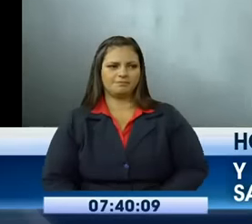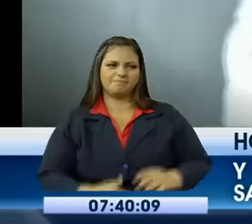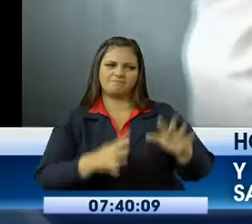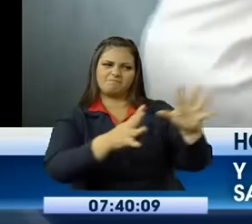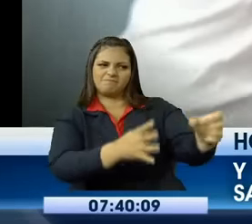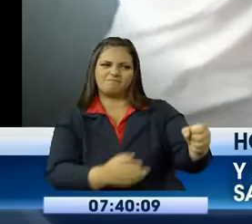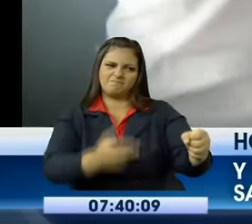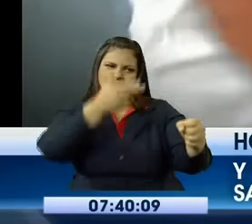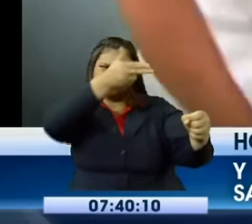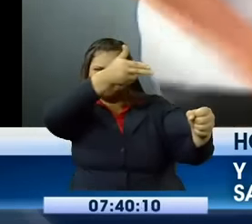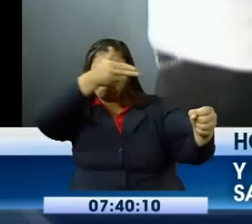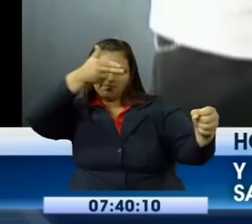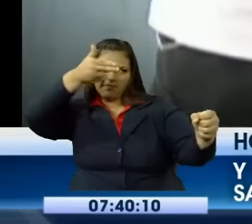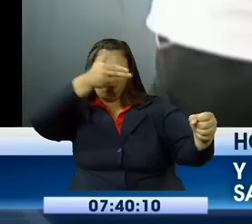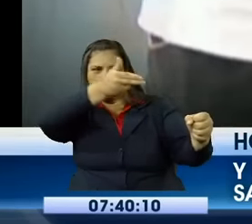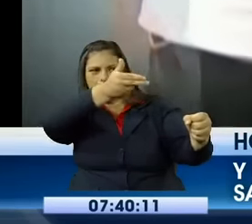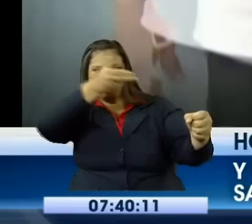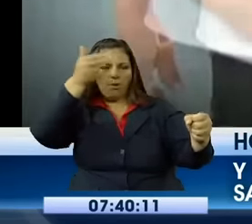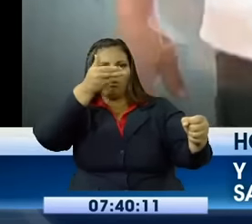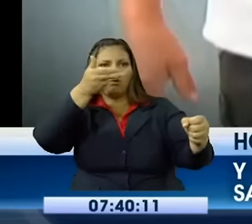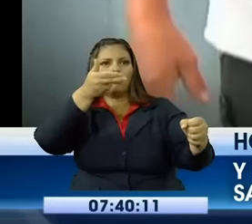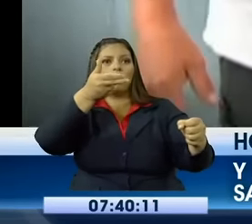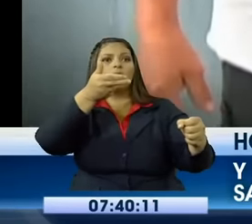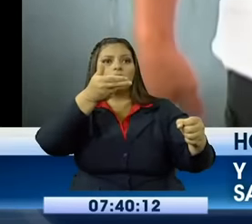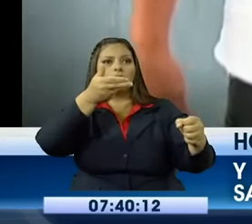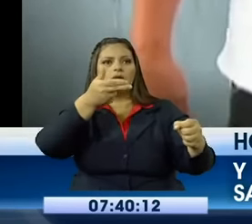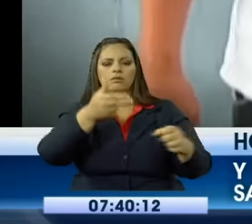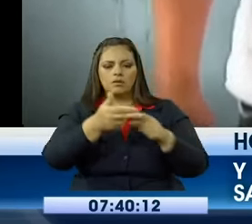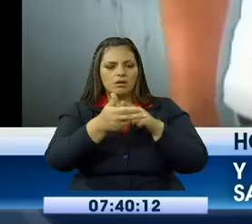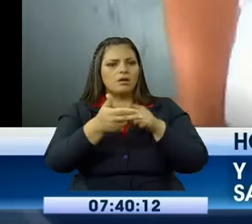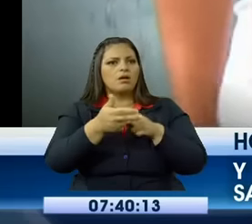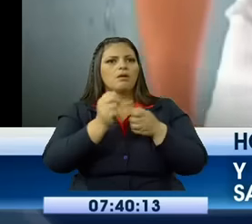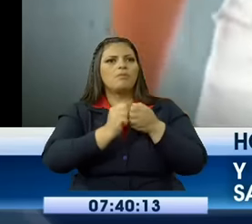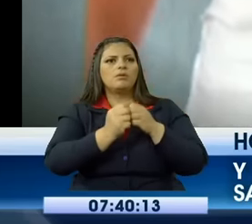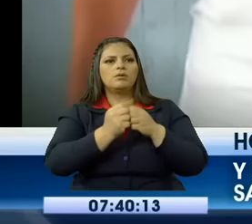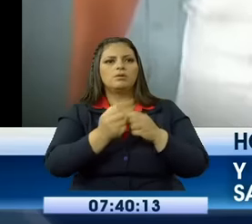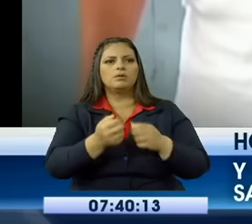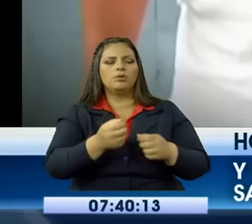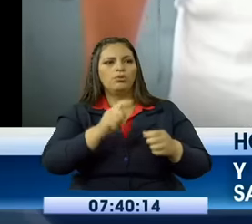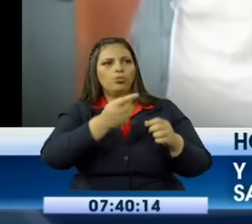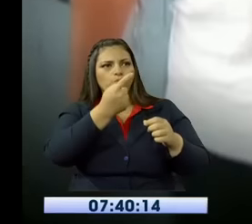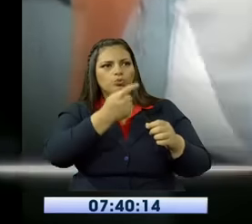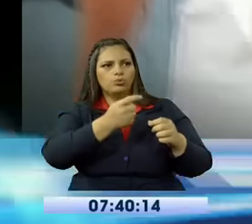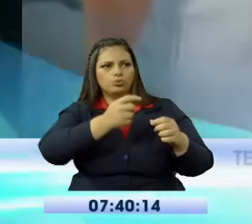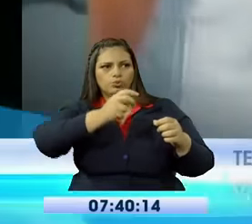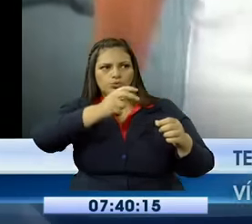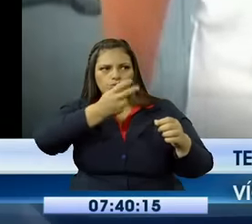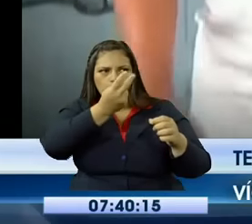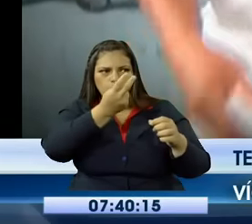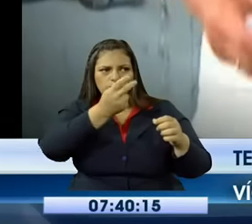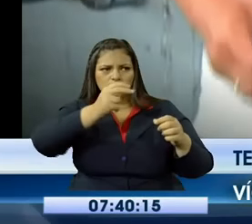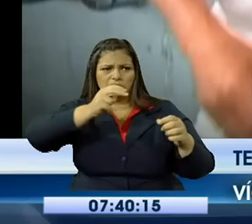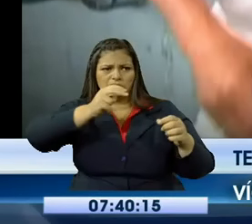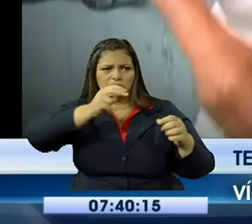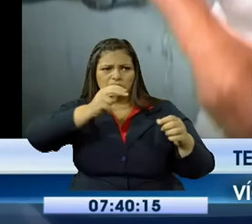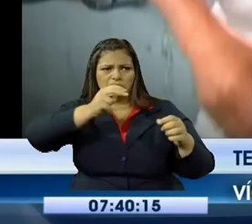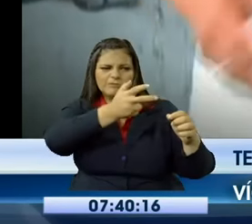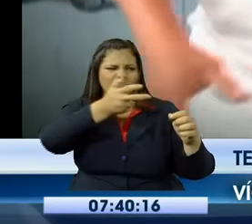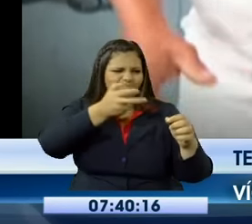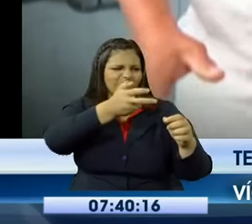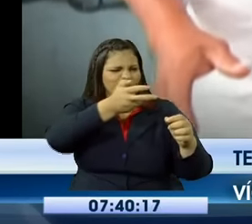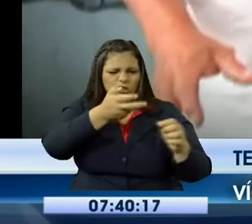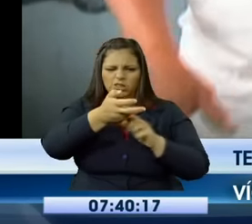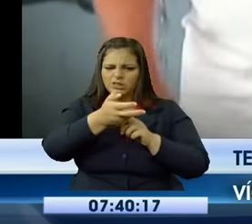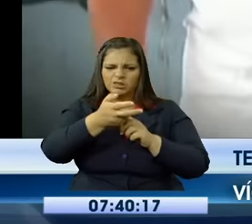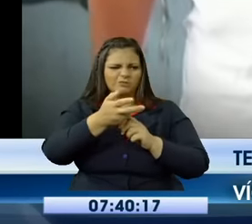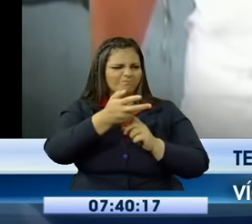quedó ahí donde está usted. De ahí me disparó dos veces. En el tercero, que me apuntó acá arriba de la cabeza, no le salió el tiro. Entonces ya me dice que no le salió el tiro, yo reaccioné